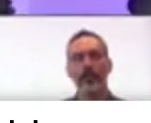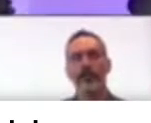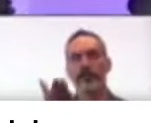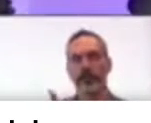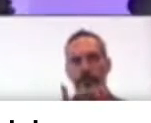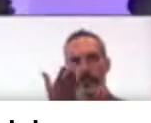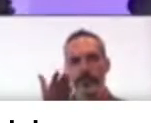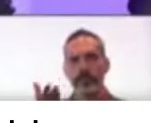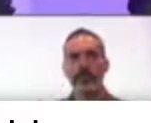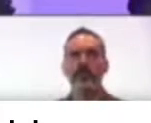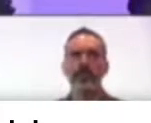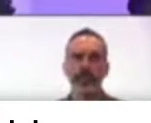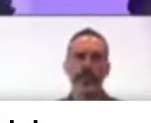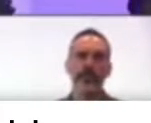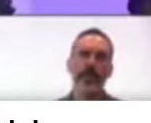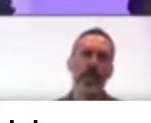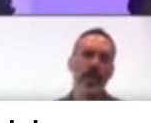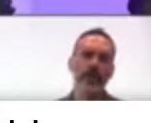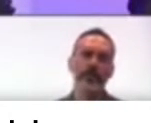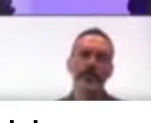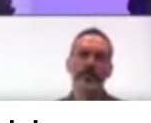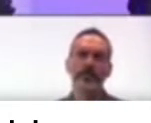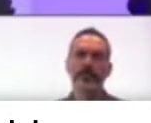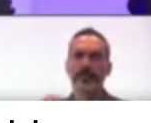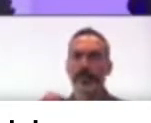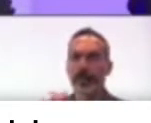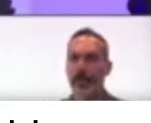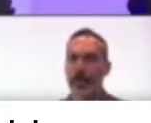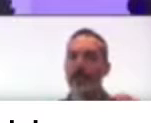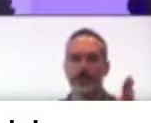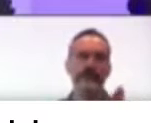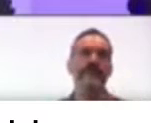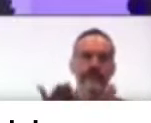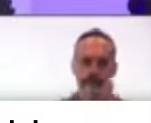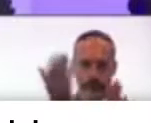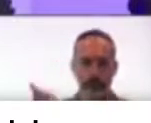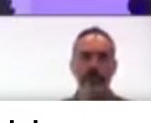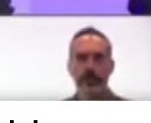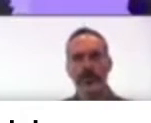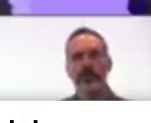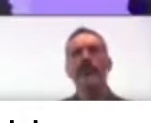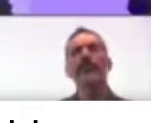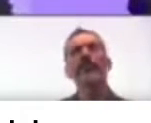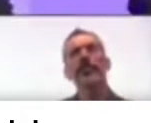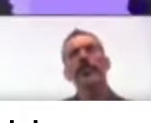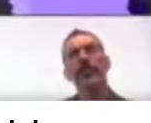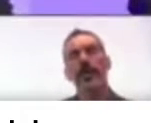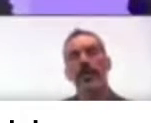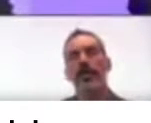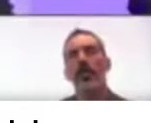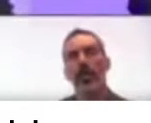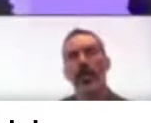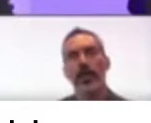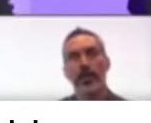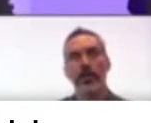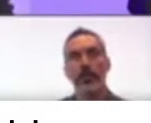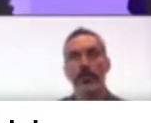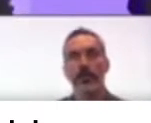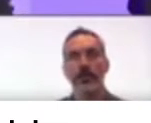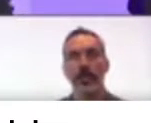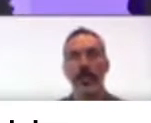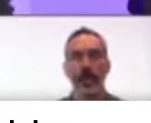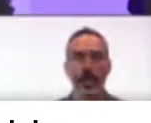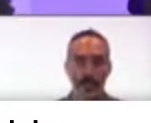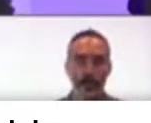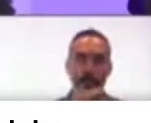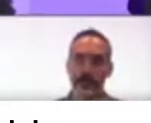consiste? El gobierno de la ciudad pone el material y los vecinos ponen la mano de obra. Y esto